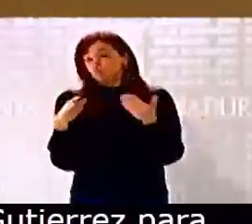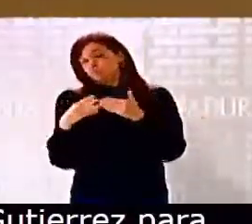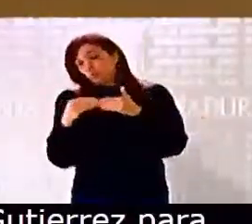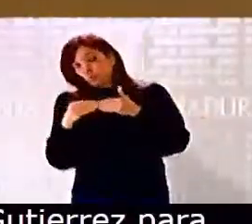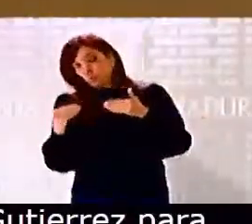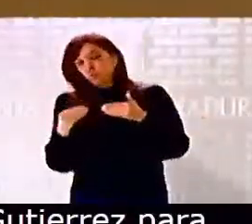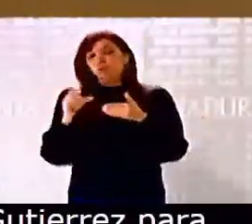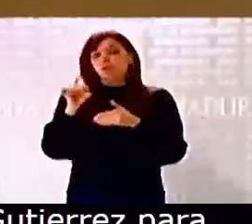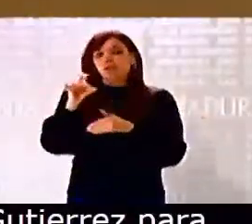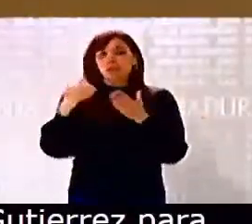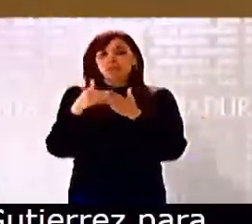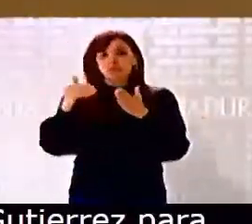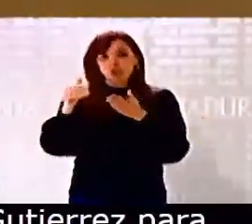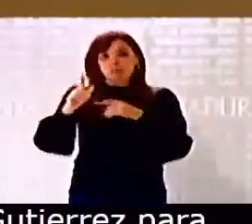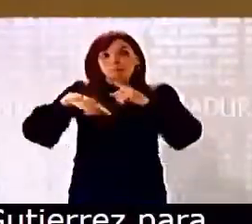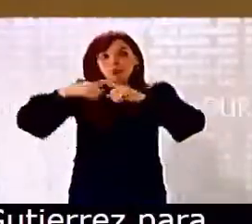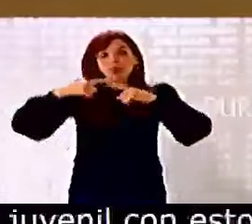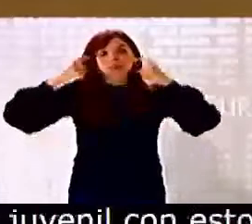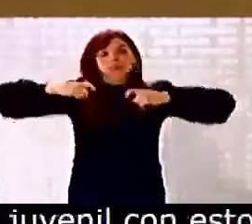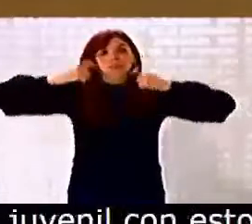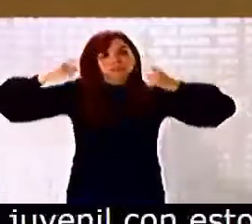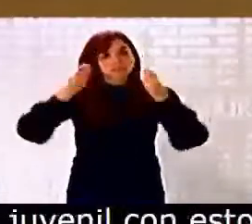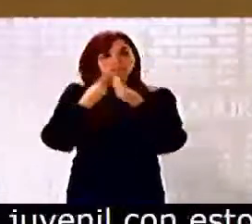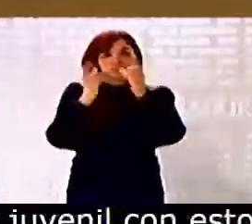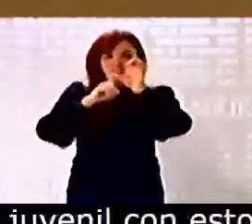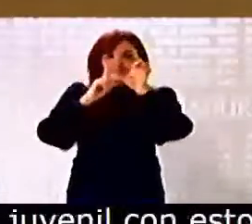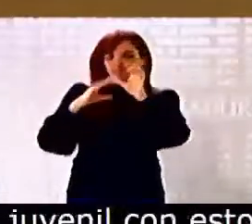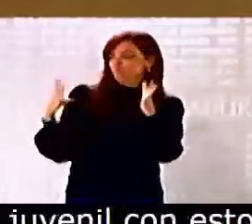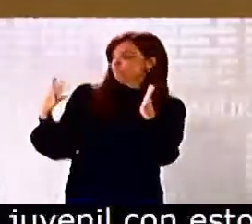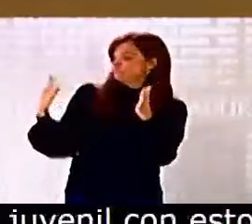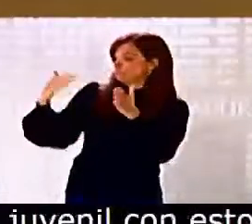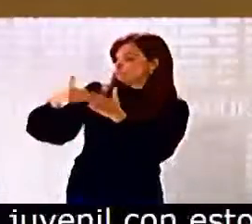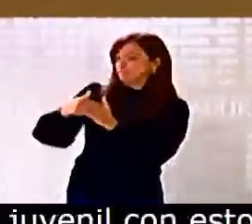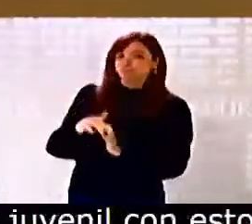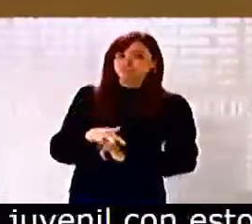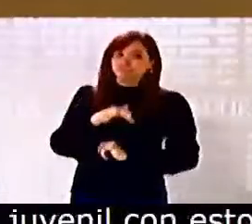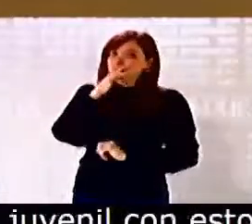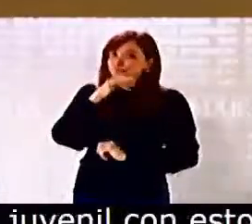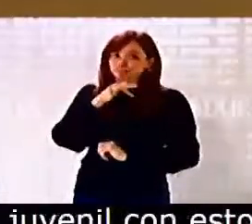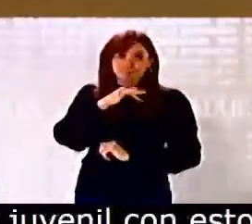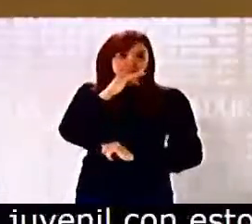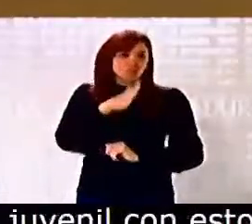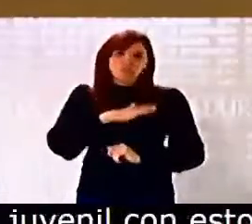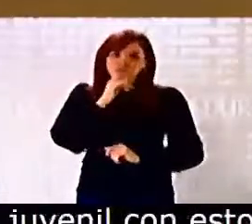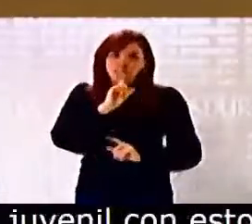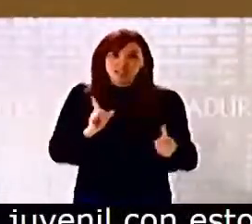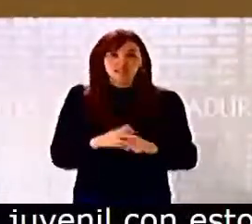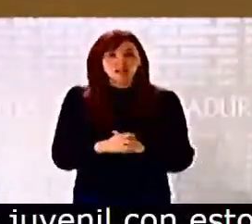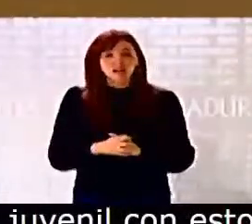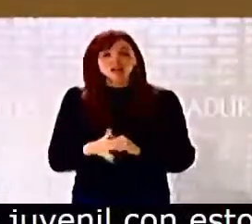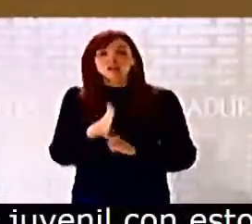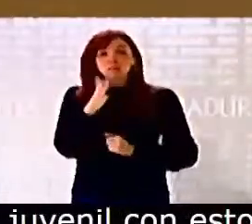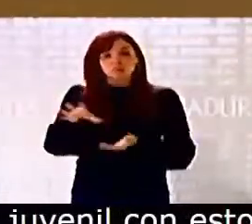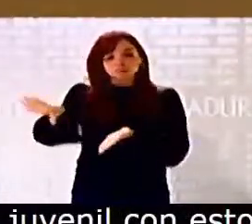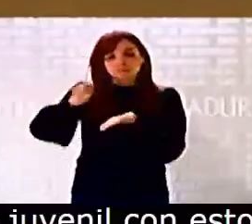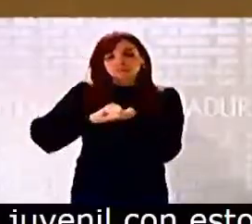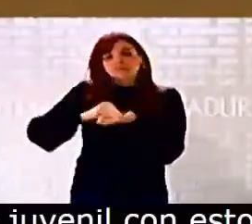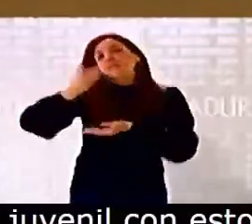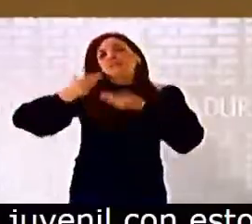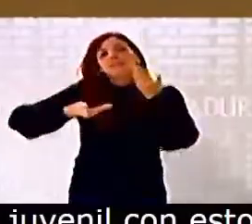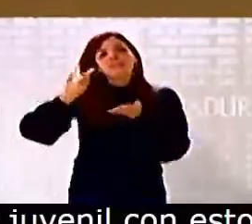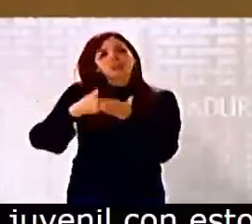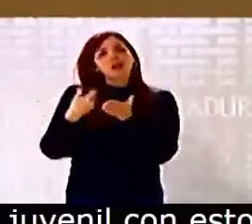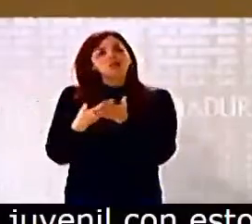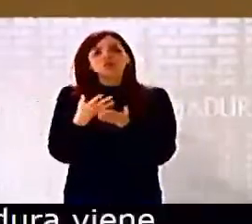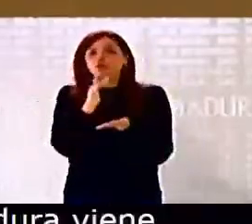que la Junta de Extremadura viene haciendo, probablemente insuficiente. No tenemos datos para